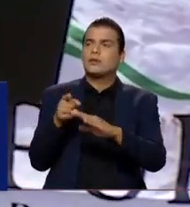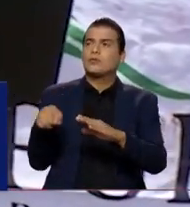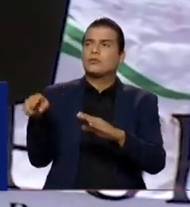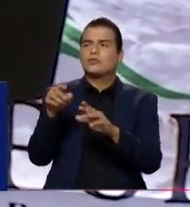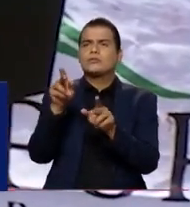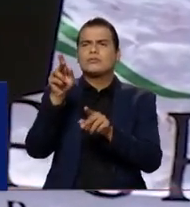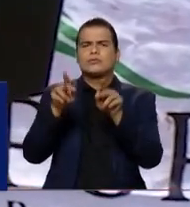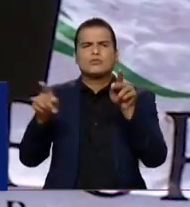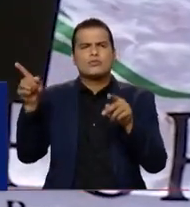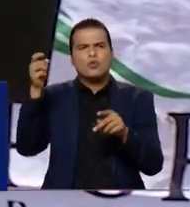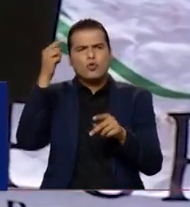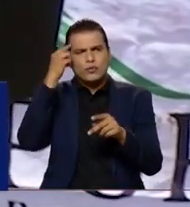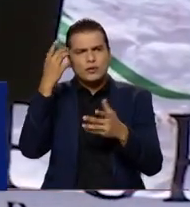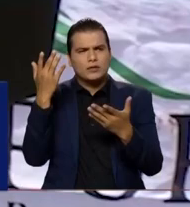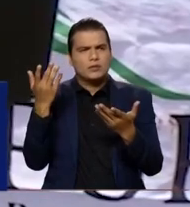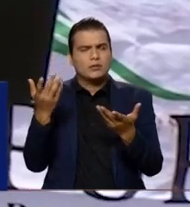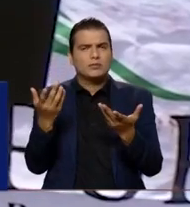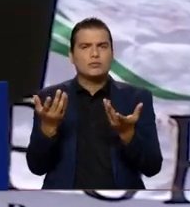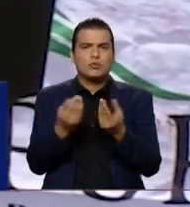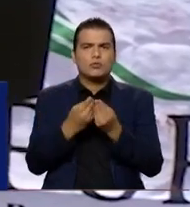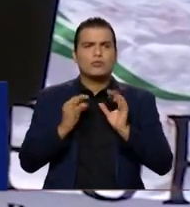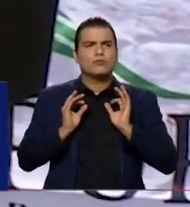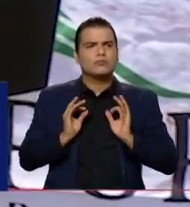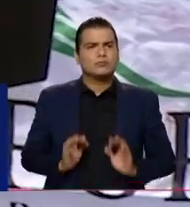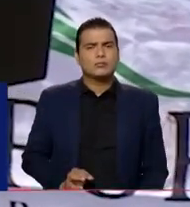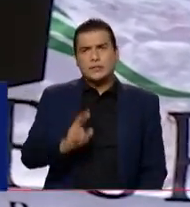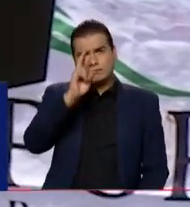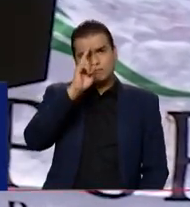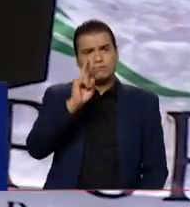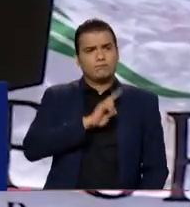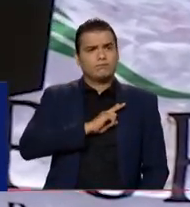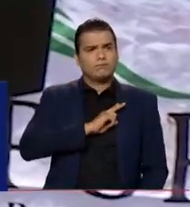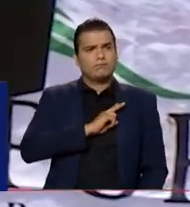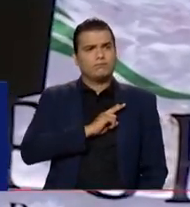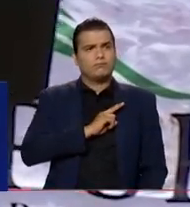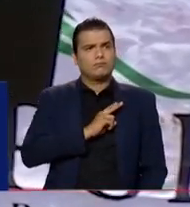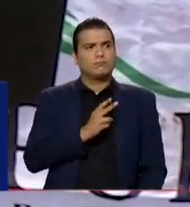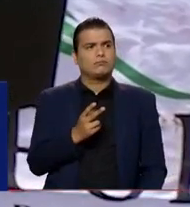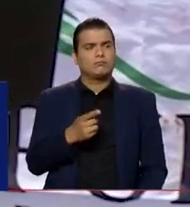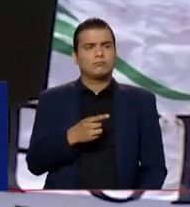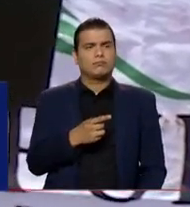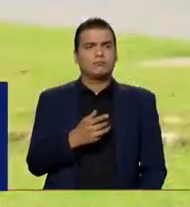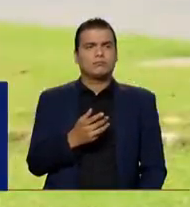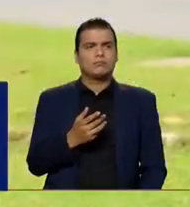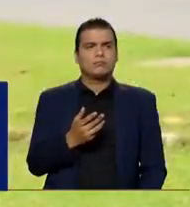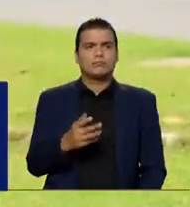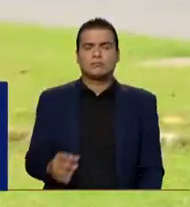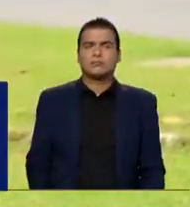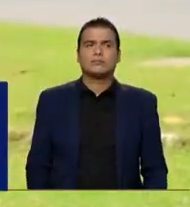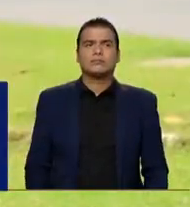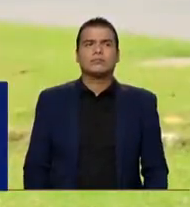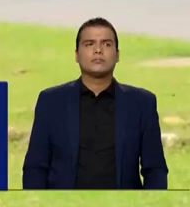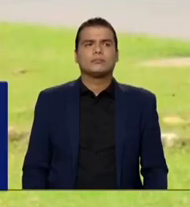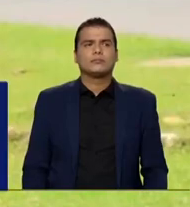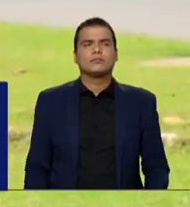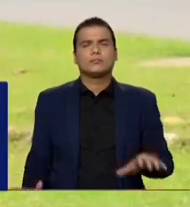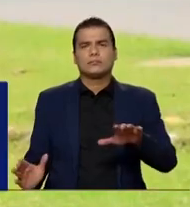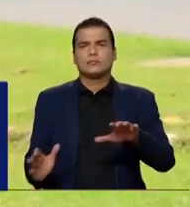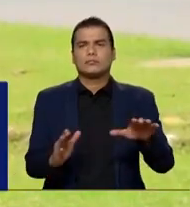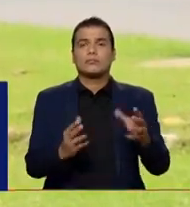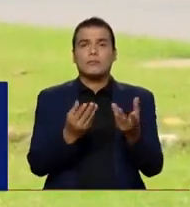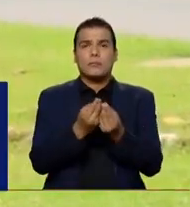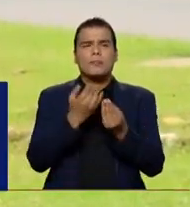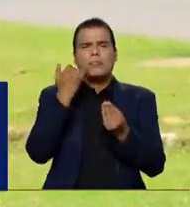del gobierno, como las fuerzas militares, respeten DHI y el DDHH. Por parte de las comunidades